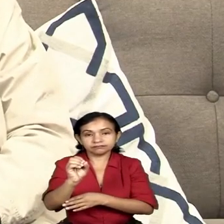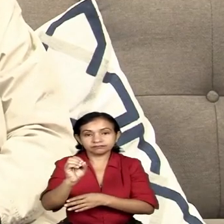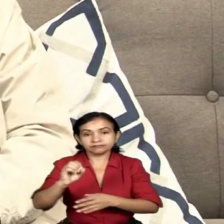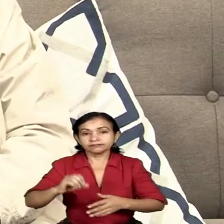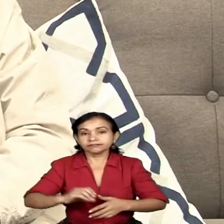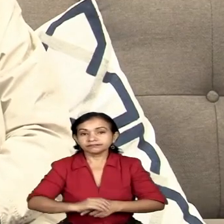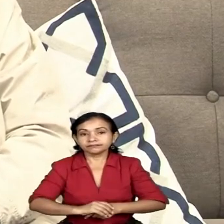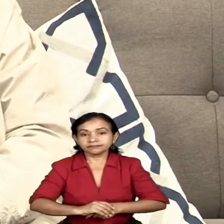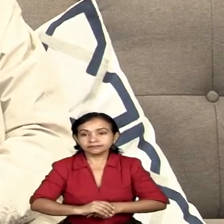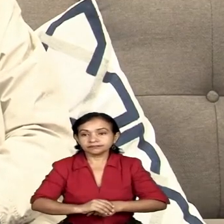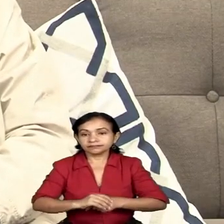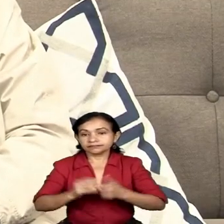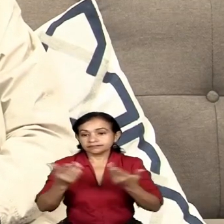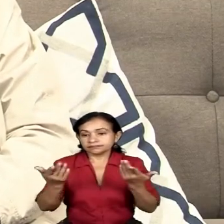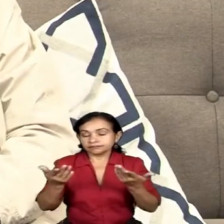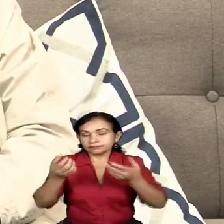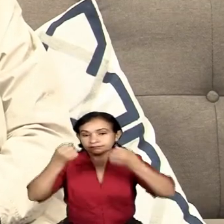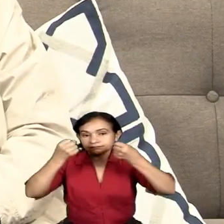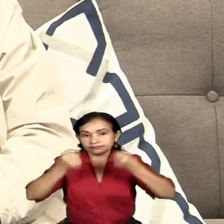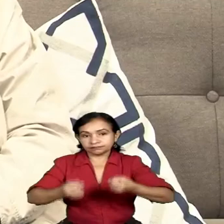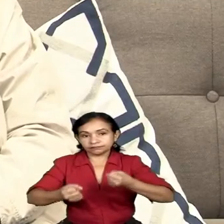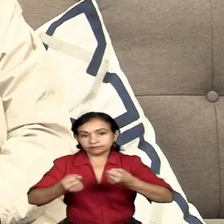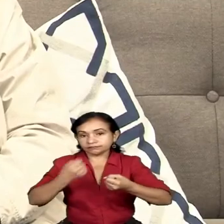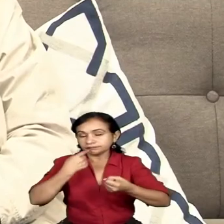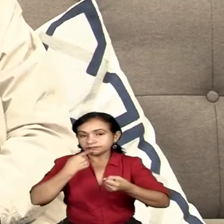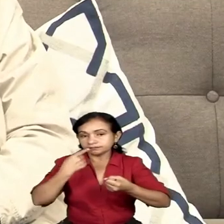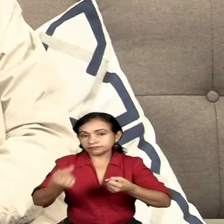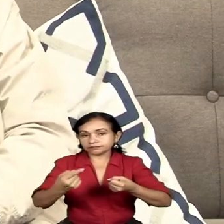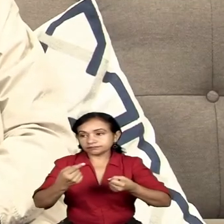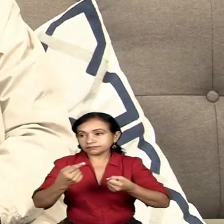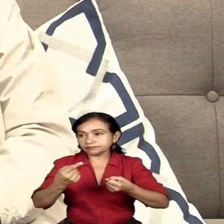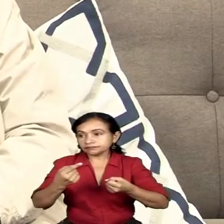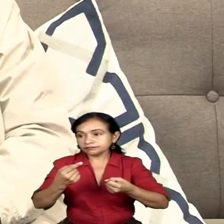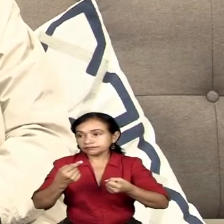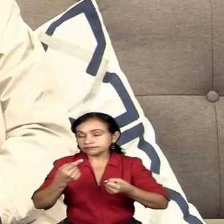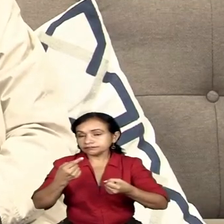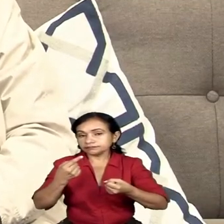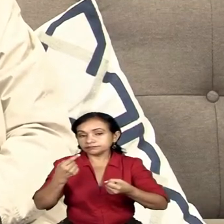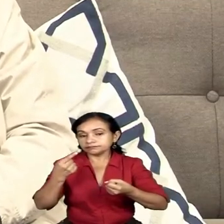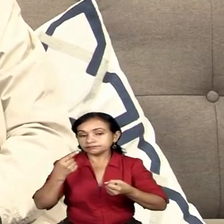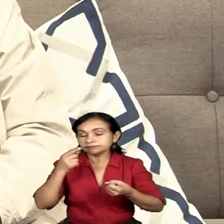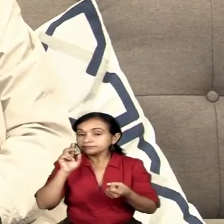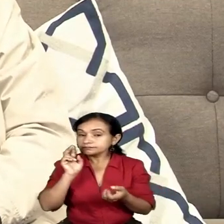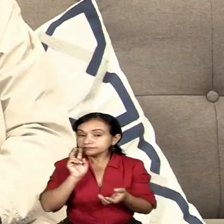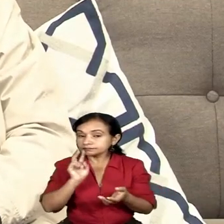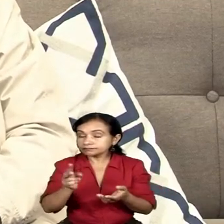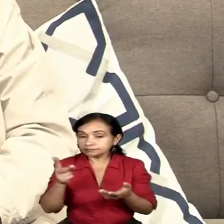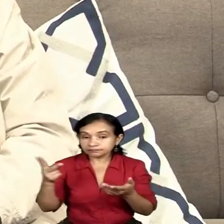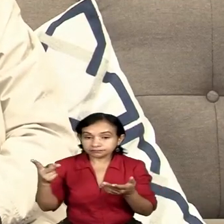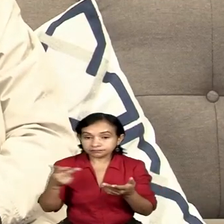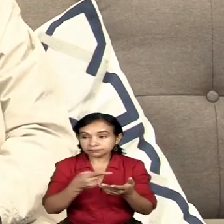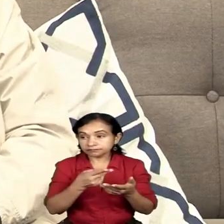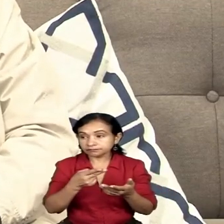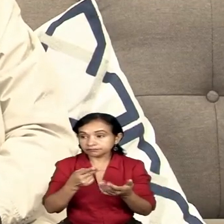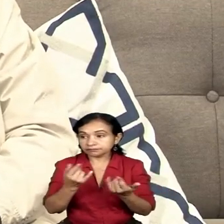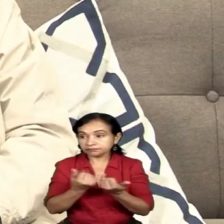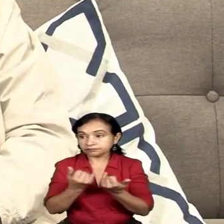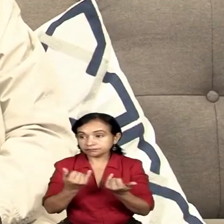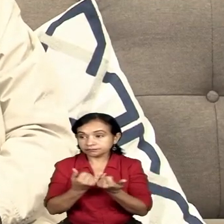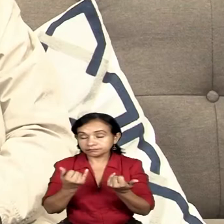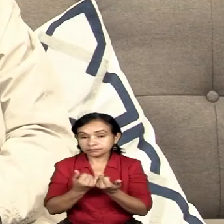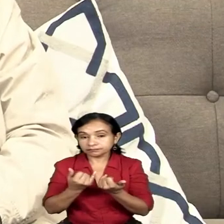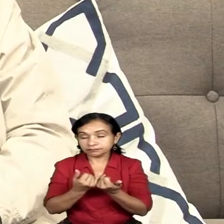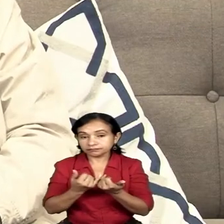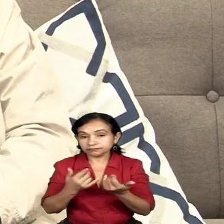el dictamen forense dice que fue castrado. Y tenía más de 40 perforaciones de